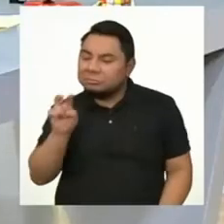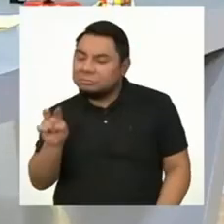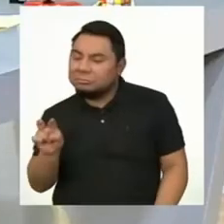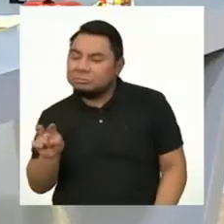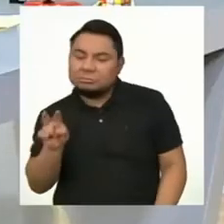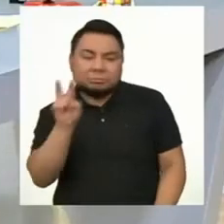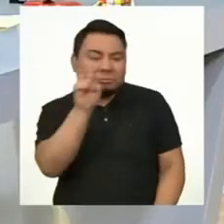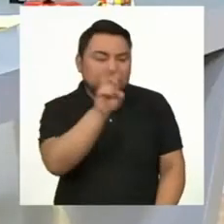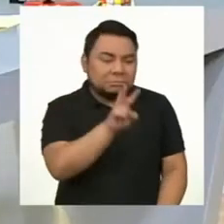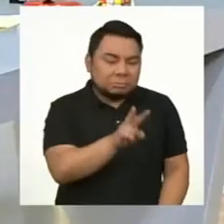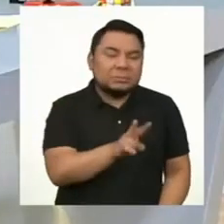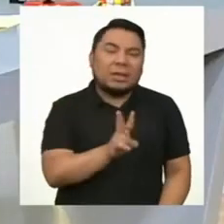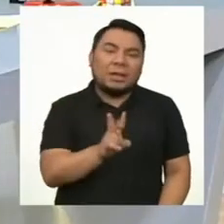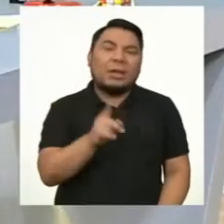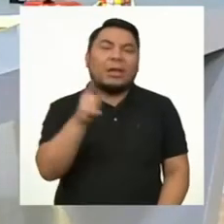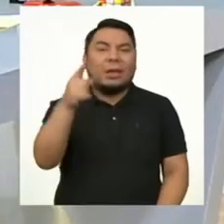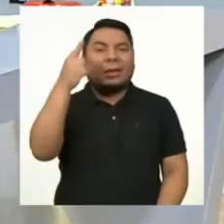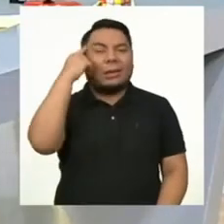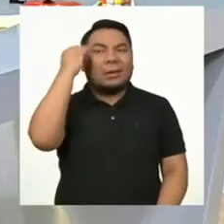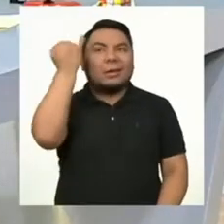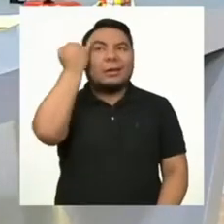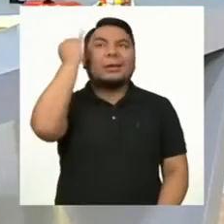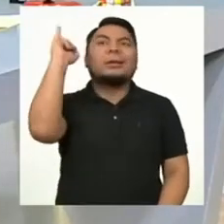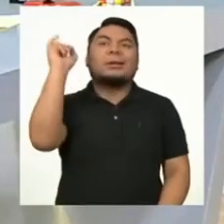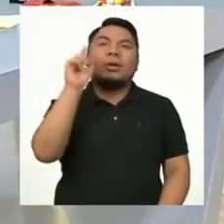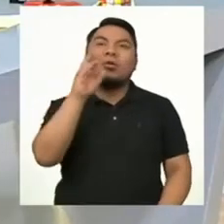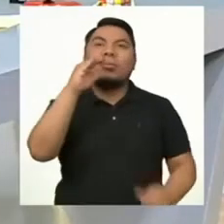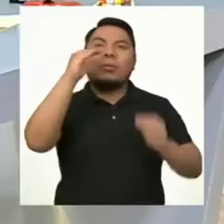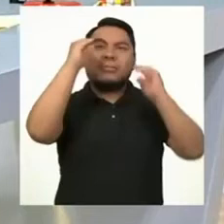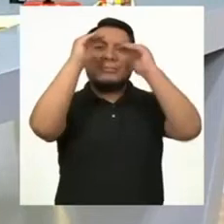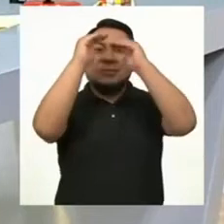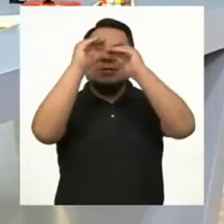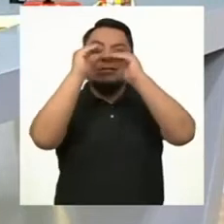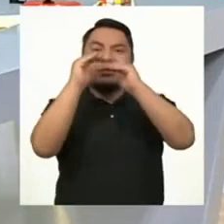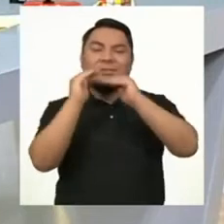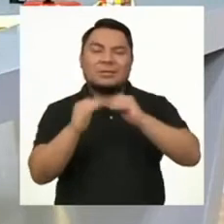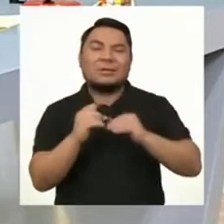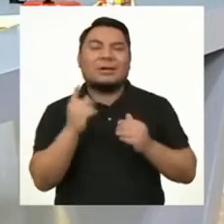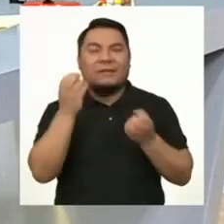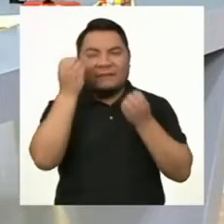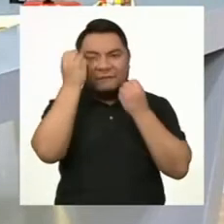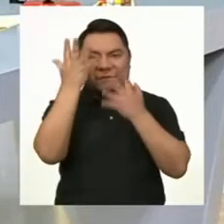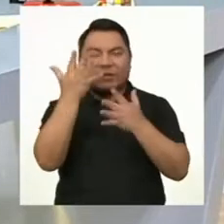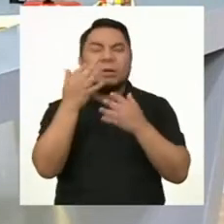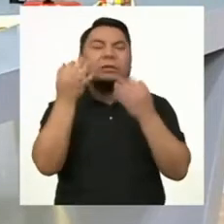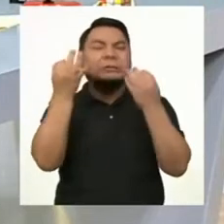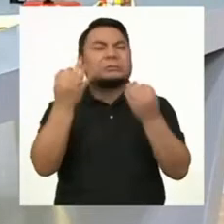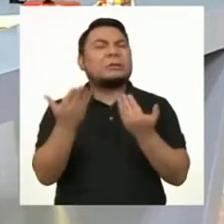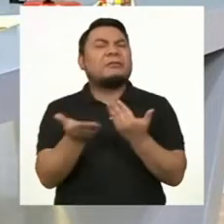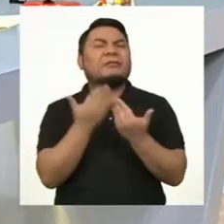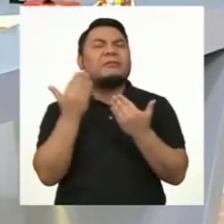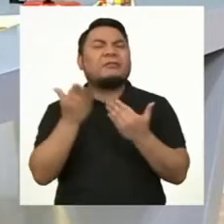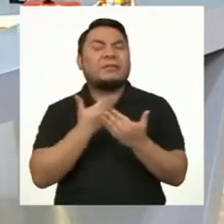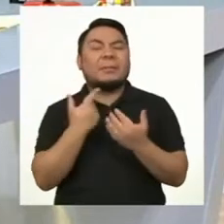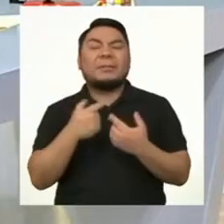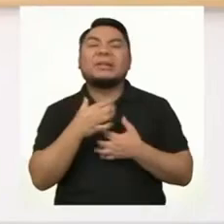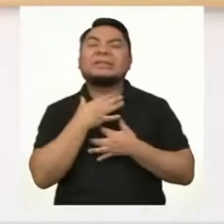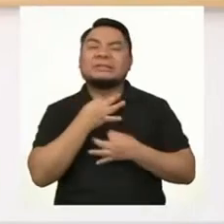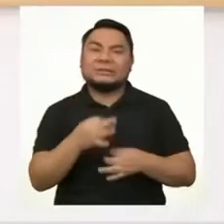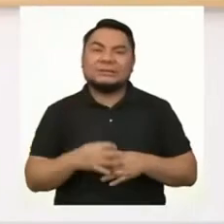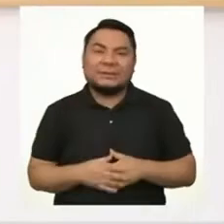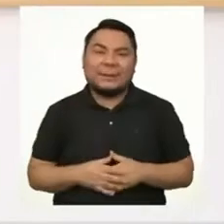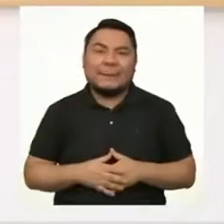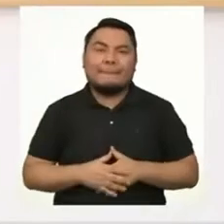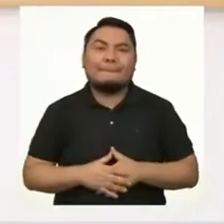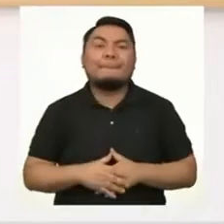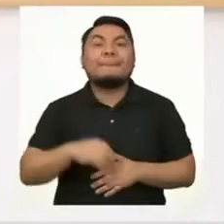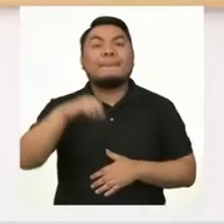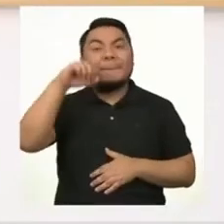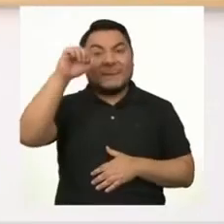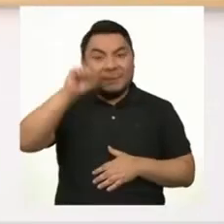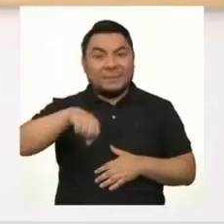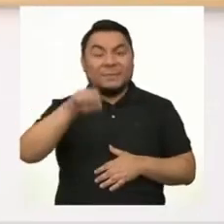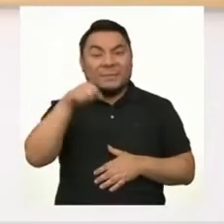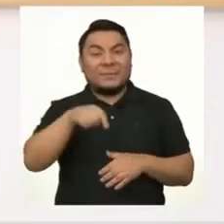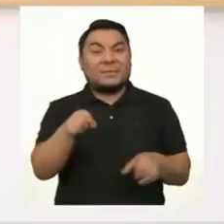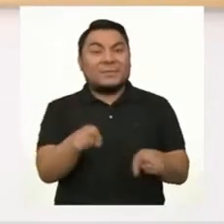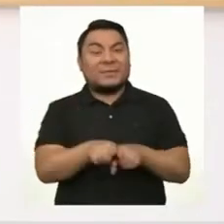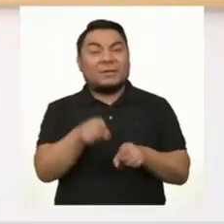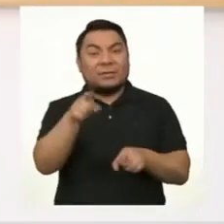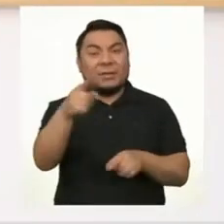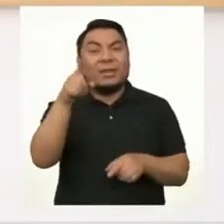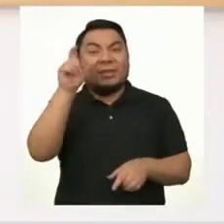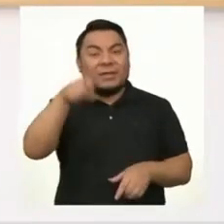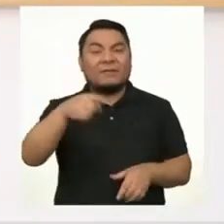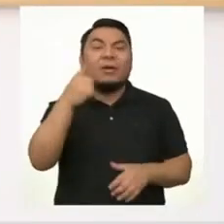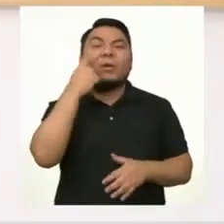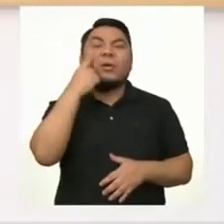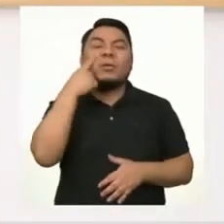haremos explotar nuestra creatividad para poder informar de manera simple pero interesante. Sí, y además debes